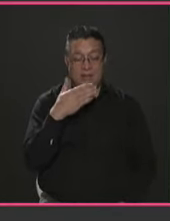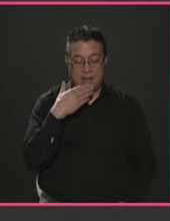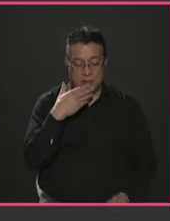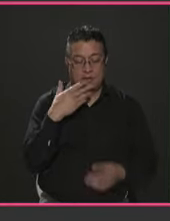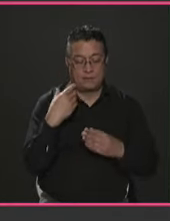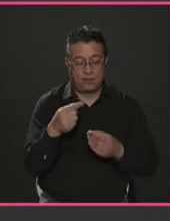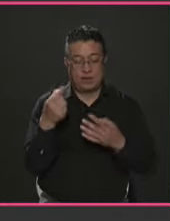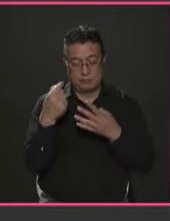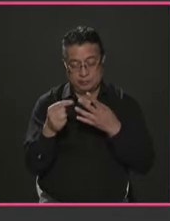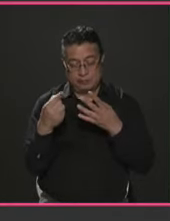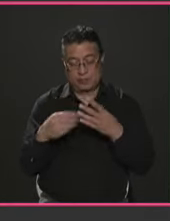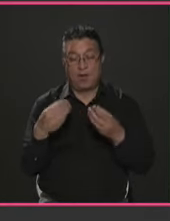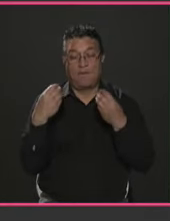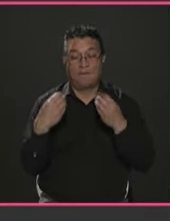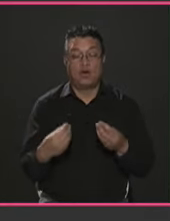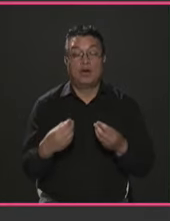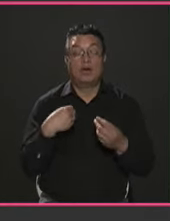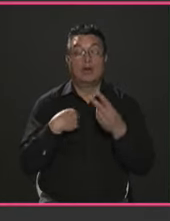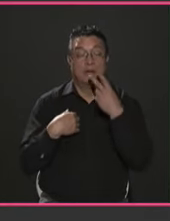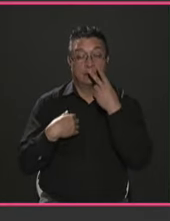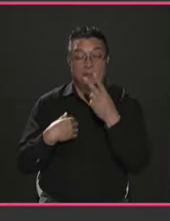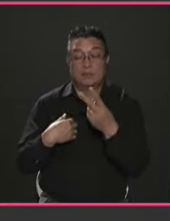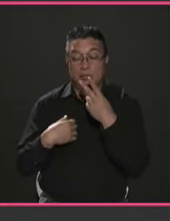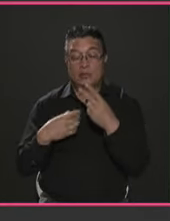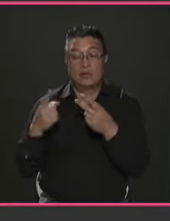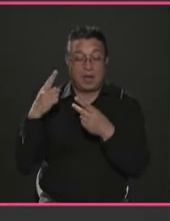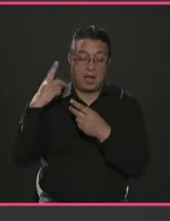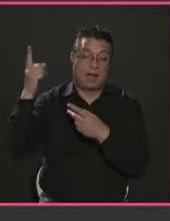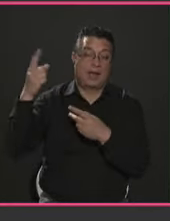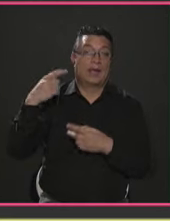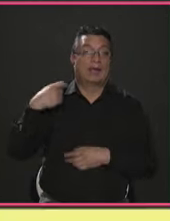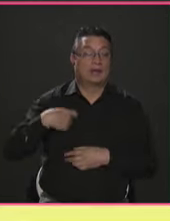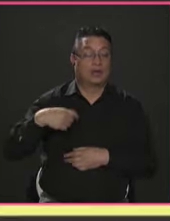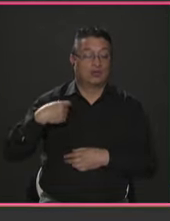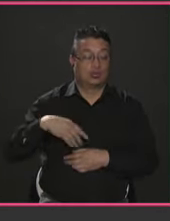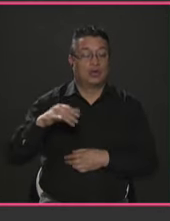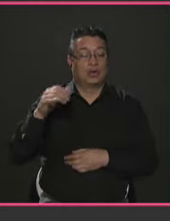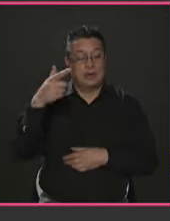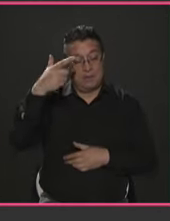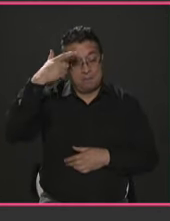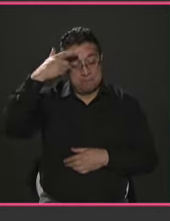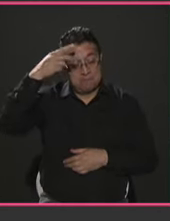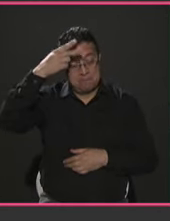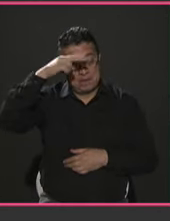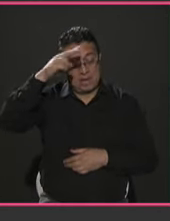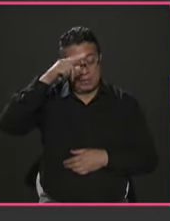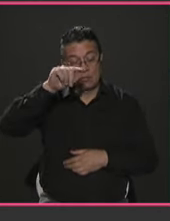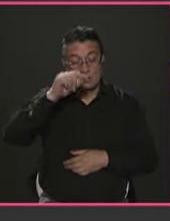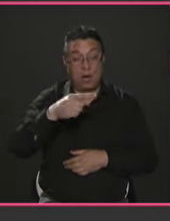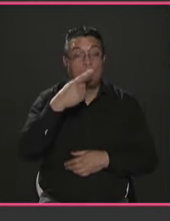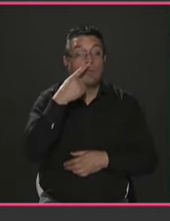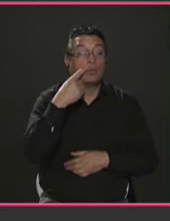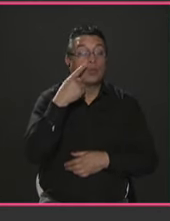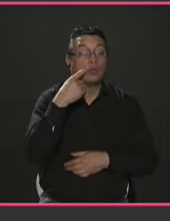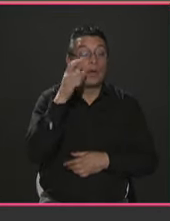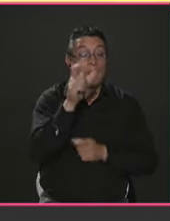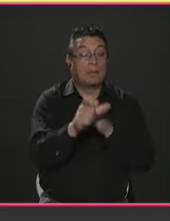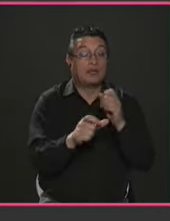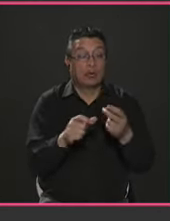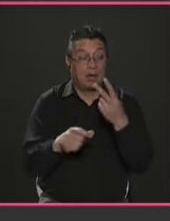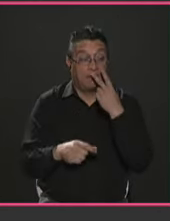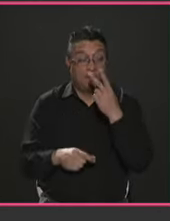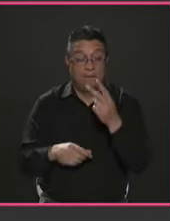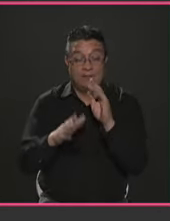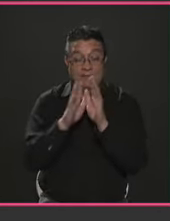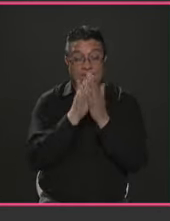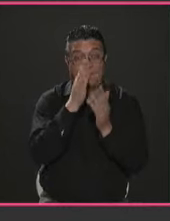tenido buenos recursos que se han visto en Nuevo México en Estados Unidos lo que estamos encontrando es que las muestras que sacamos de las personas que podemos utilizar las